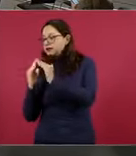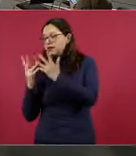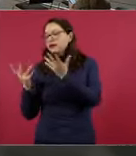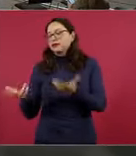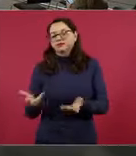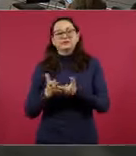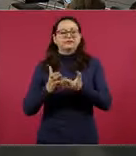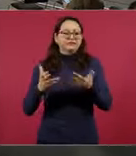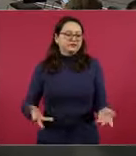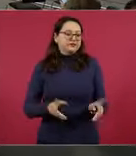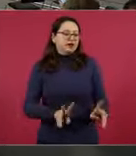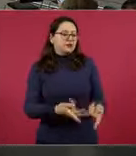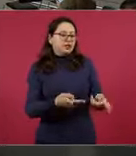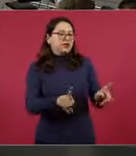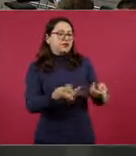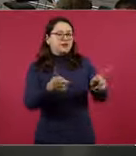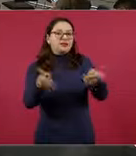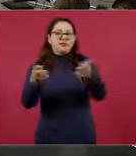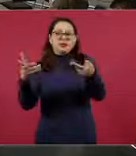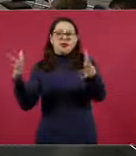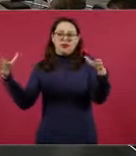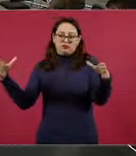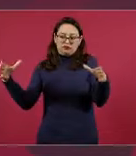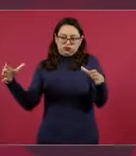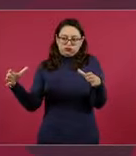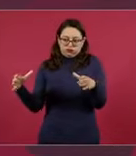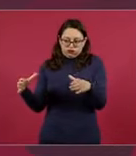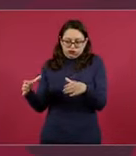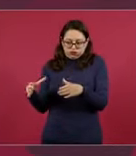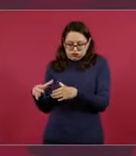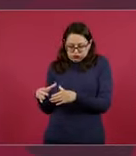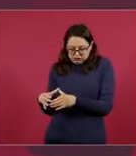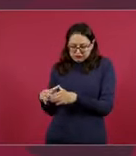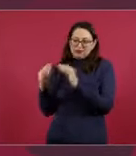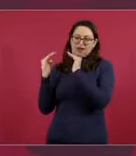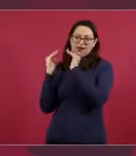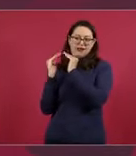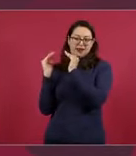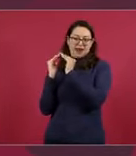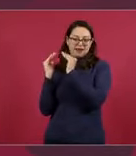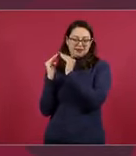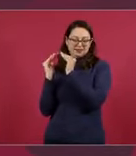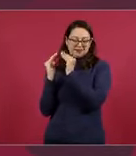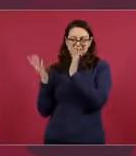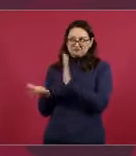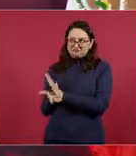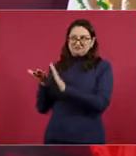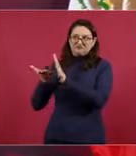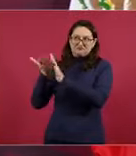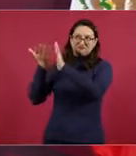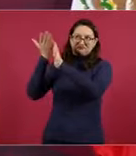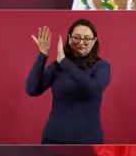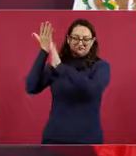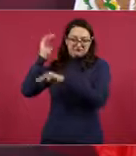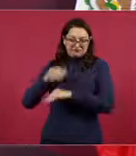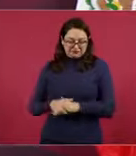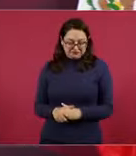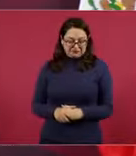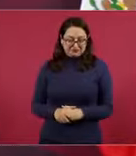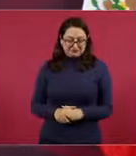Hablábamos ayer de cómo todos los mexicanos han hecho sus casas, ¿no? pues no